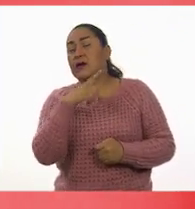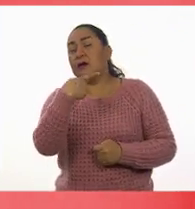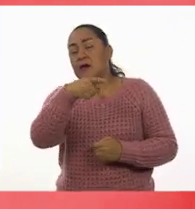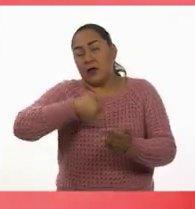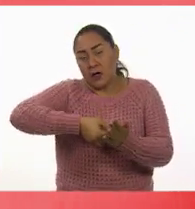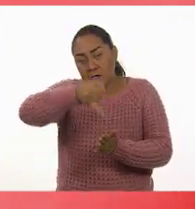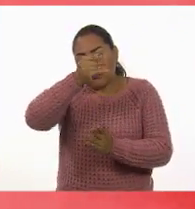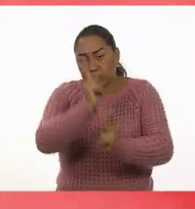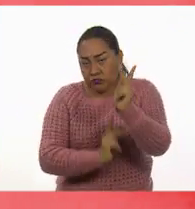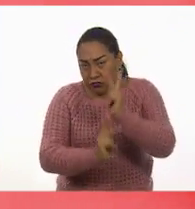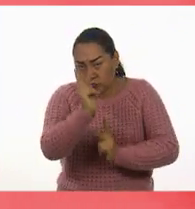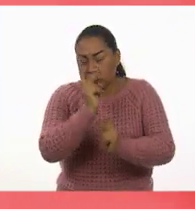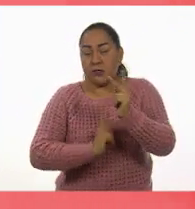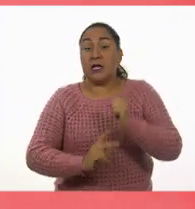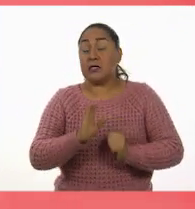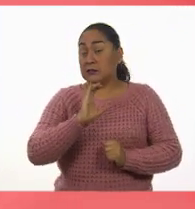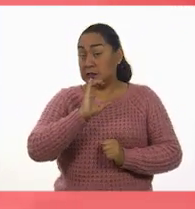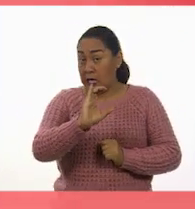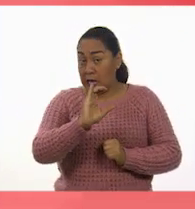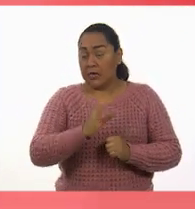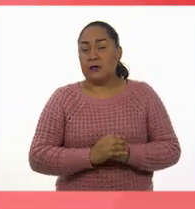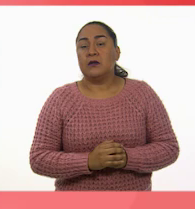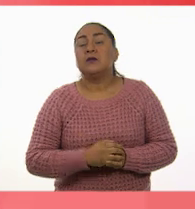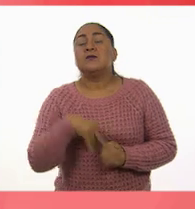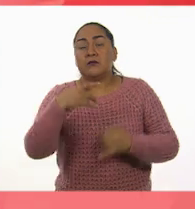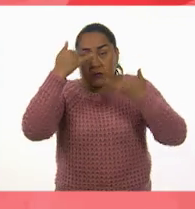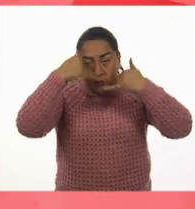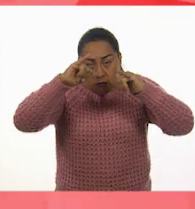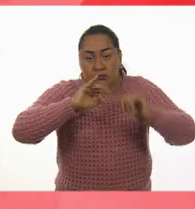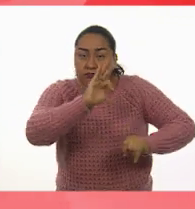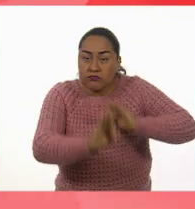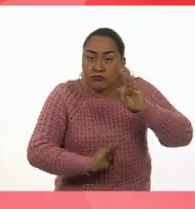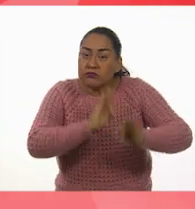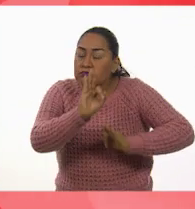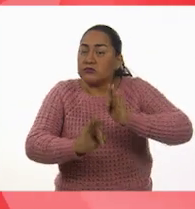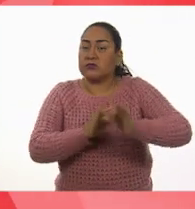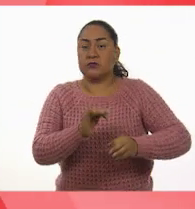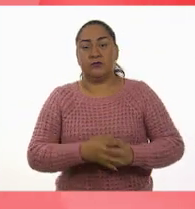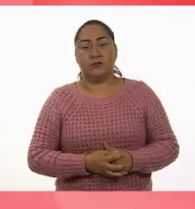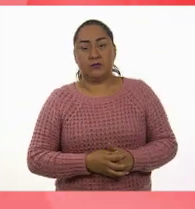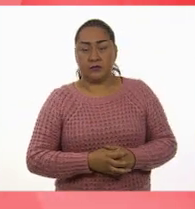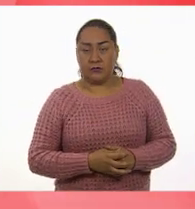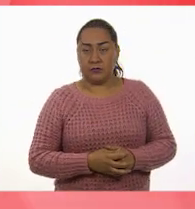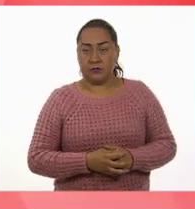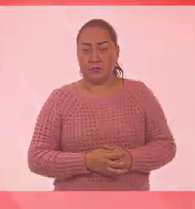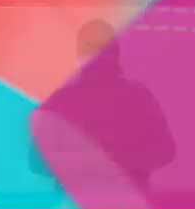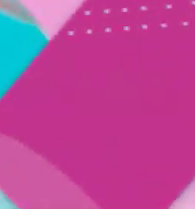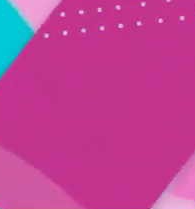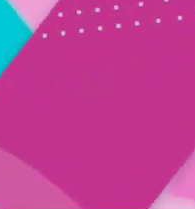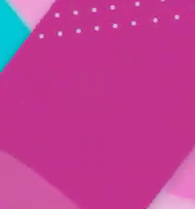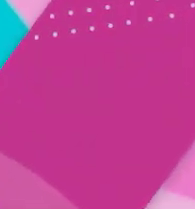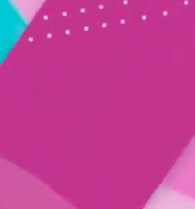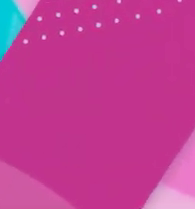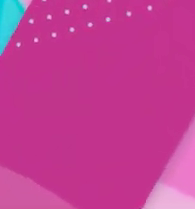agricultura. C. La ganadería.